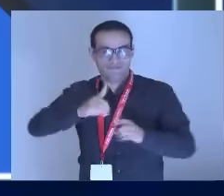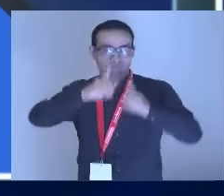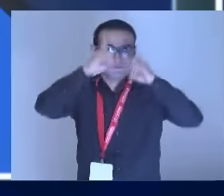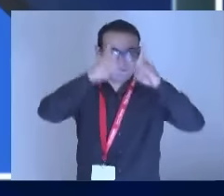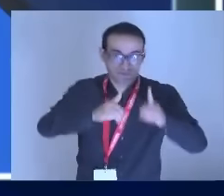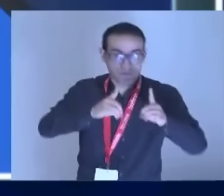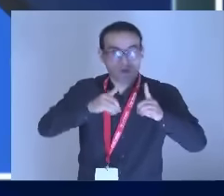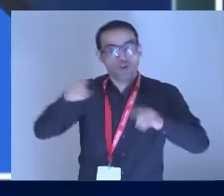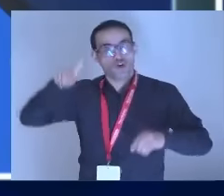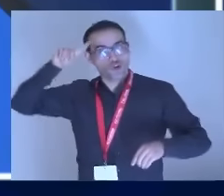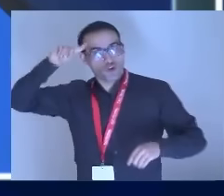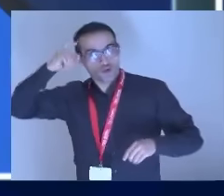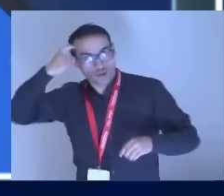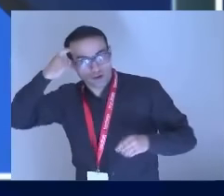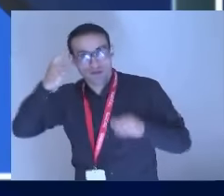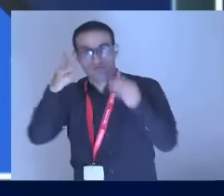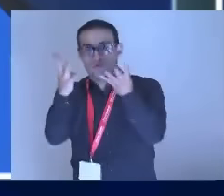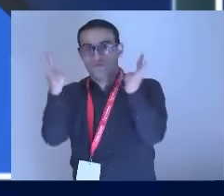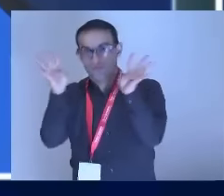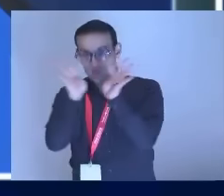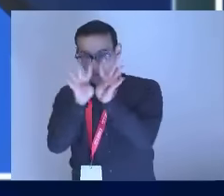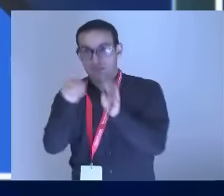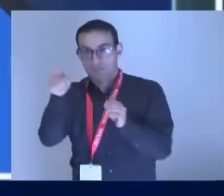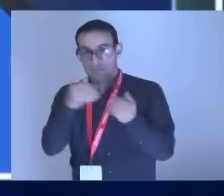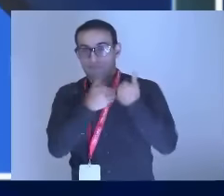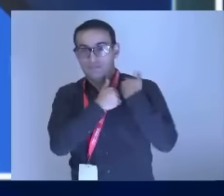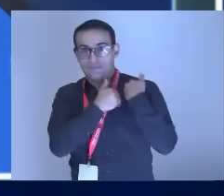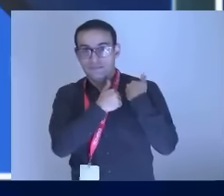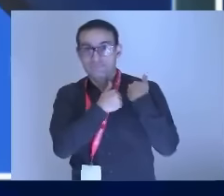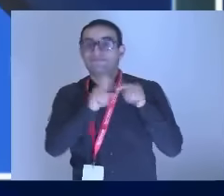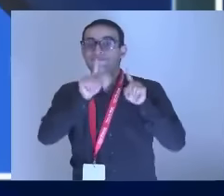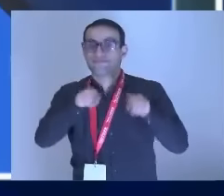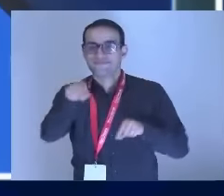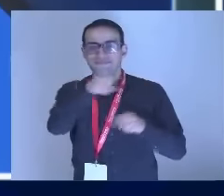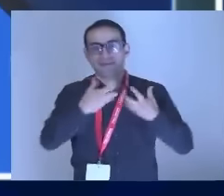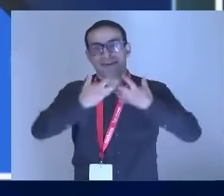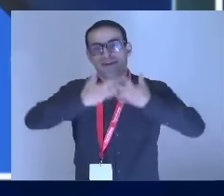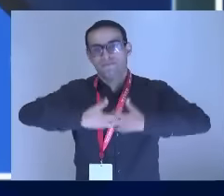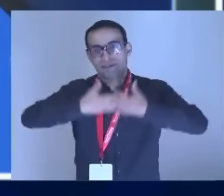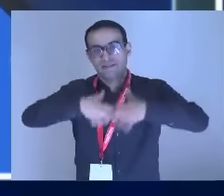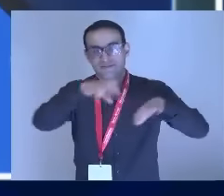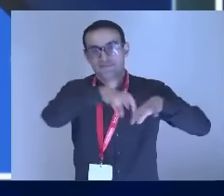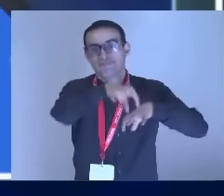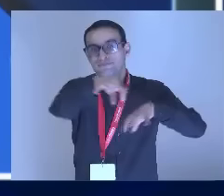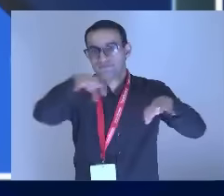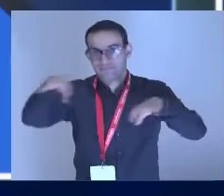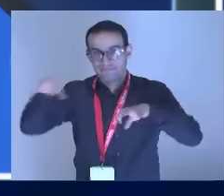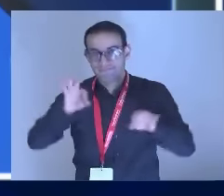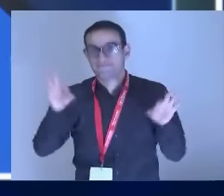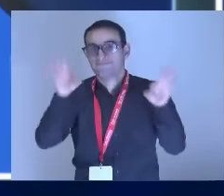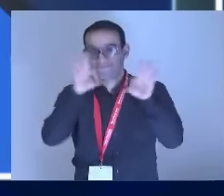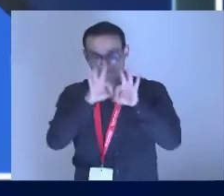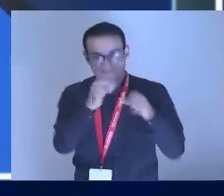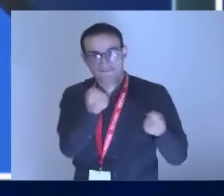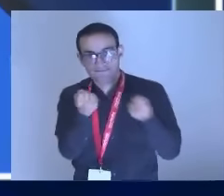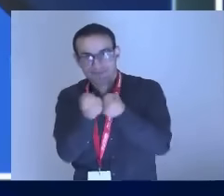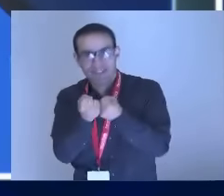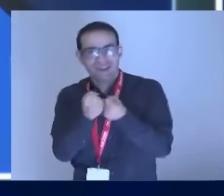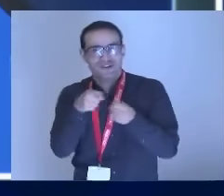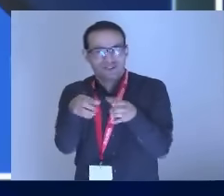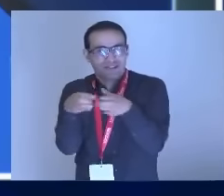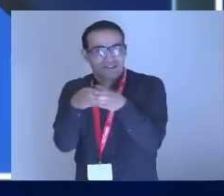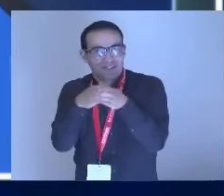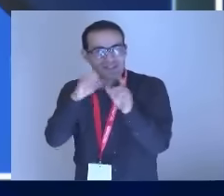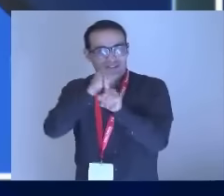el congreso pero el empresariado juega un papel crucial al igual que los sectores sociales los sindicatos las